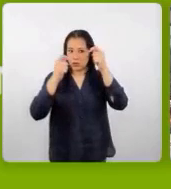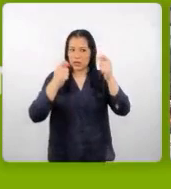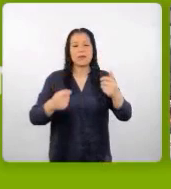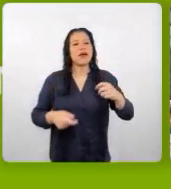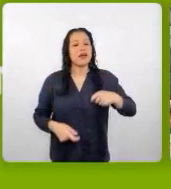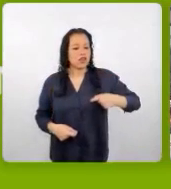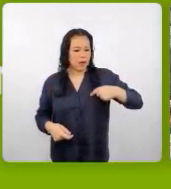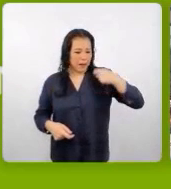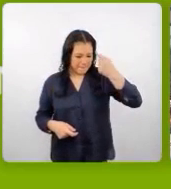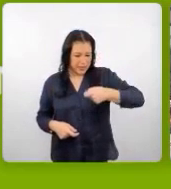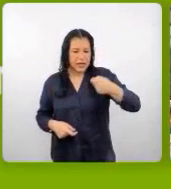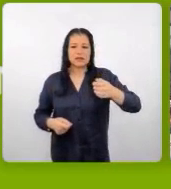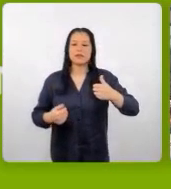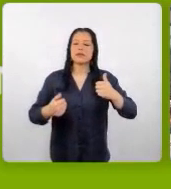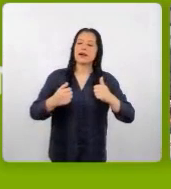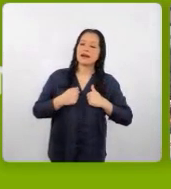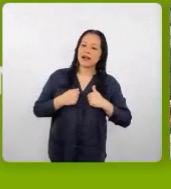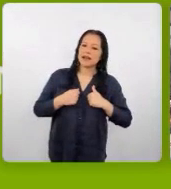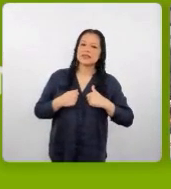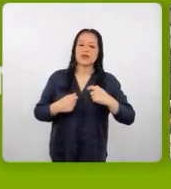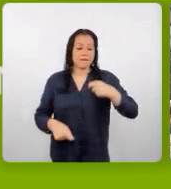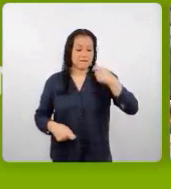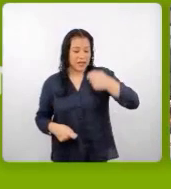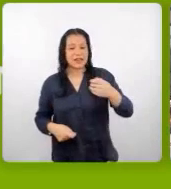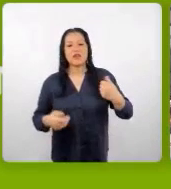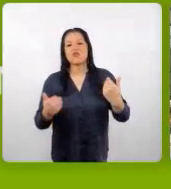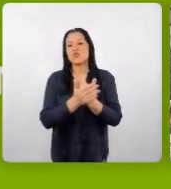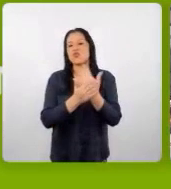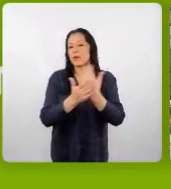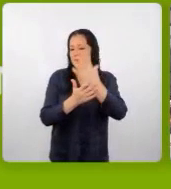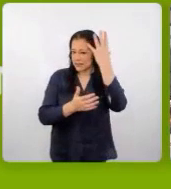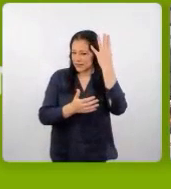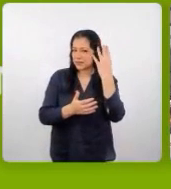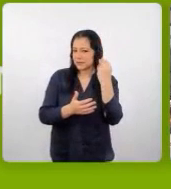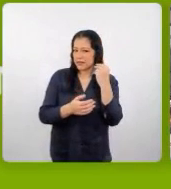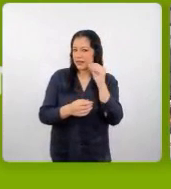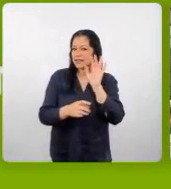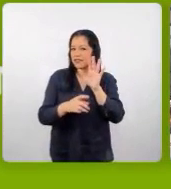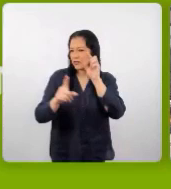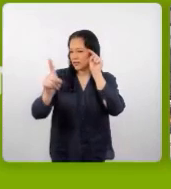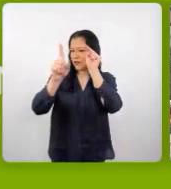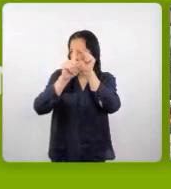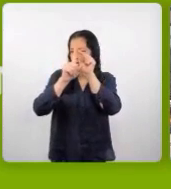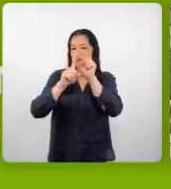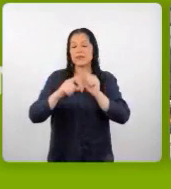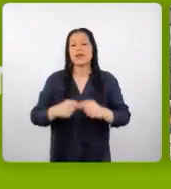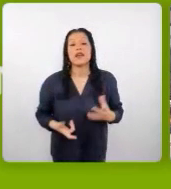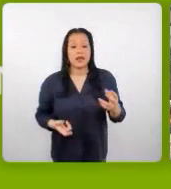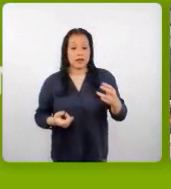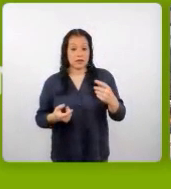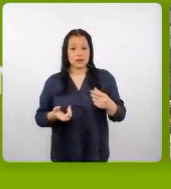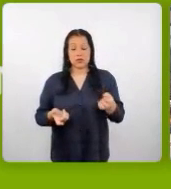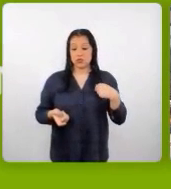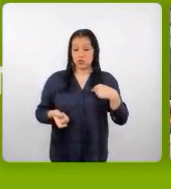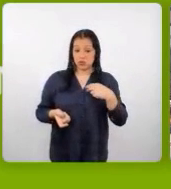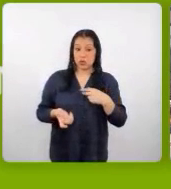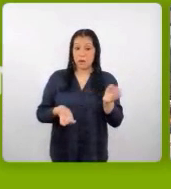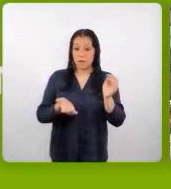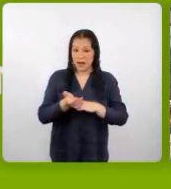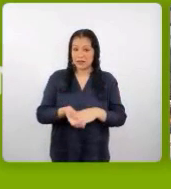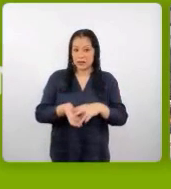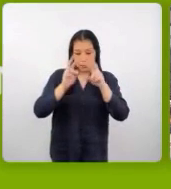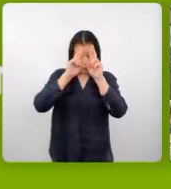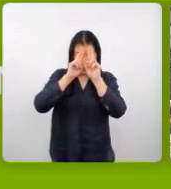descanso, ellos invierten en tener nuevas experiencias. Entonces, mientras más nosotros, por ejemplo, respetemos sus tradiciones y